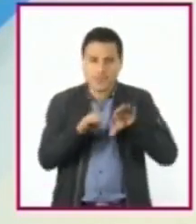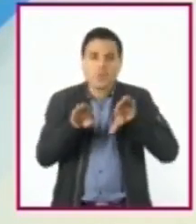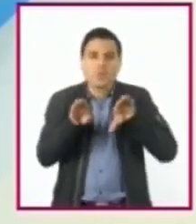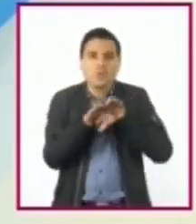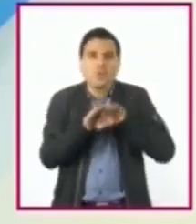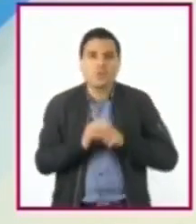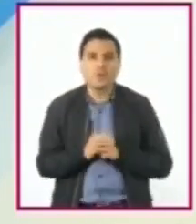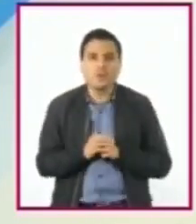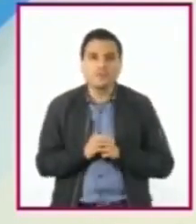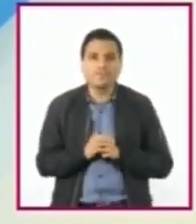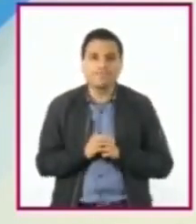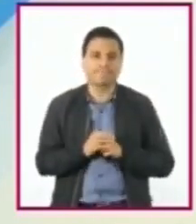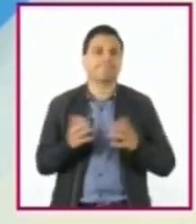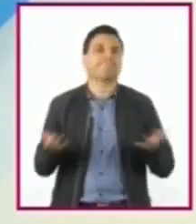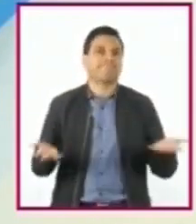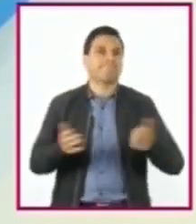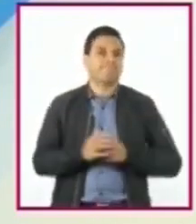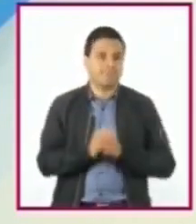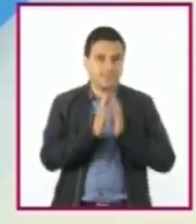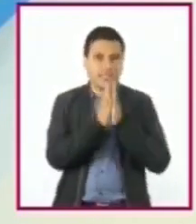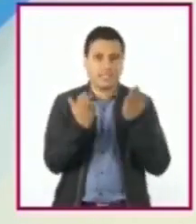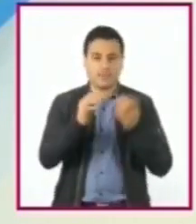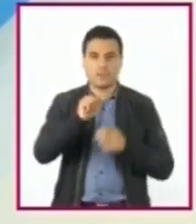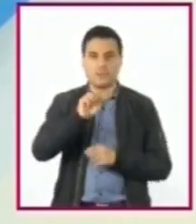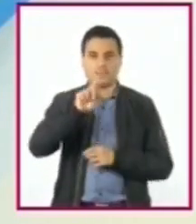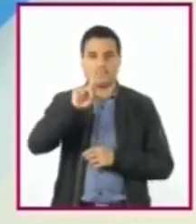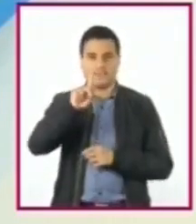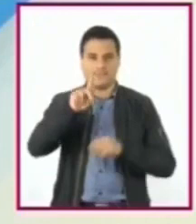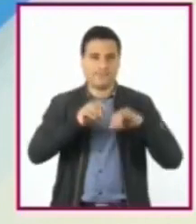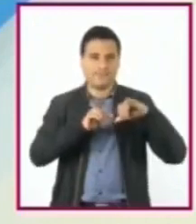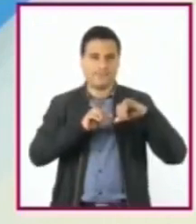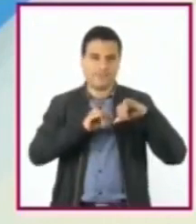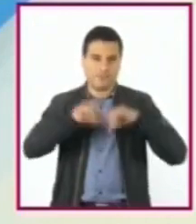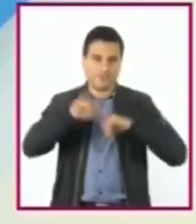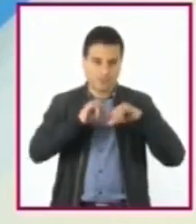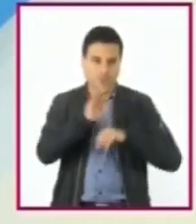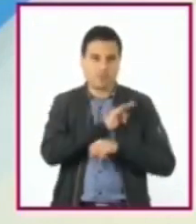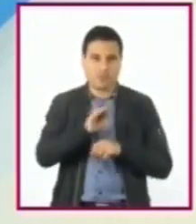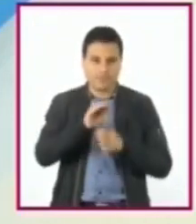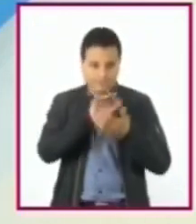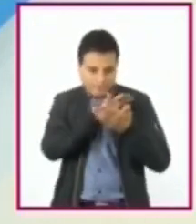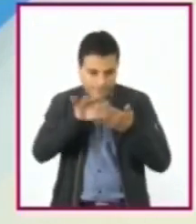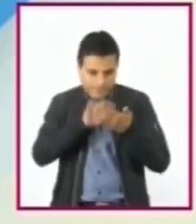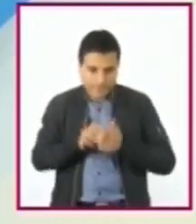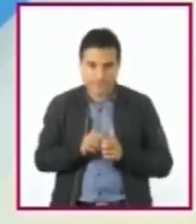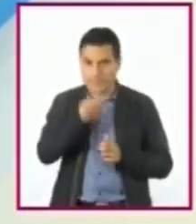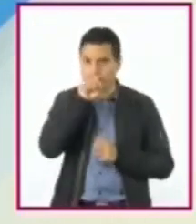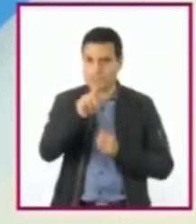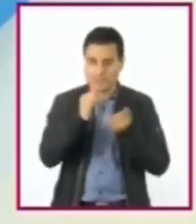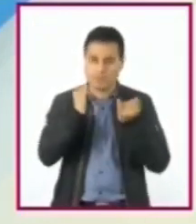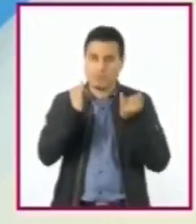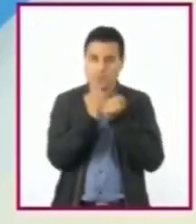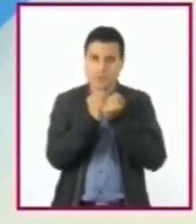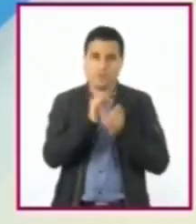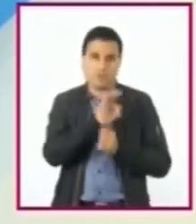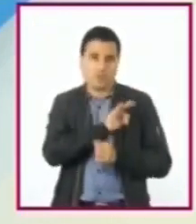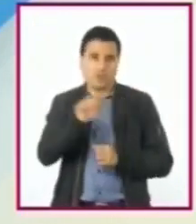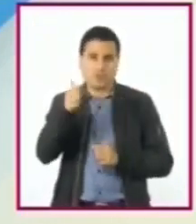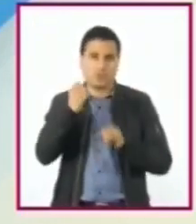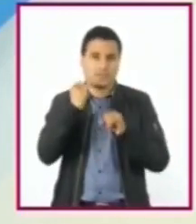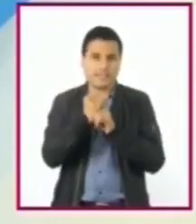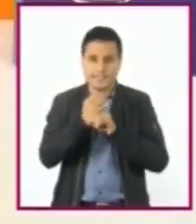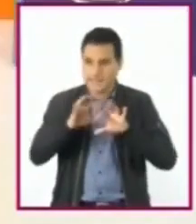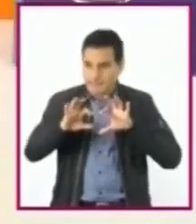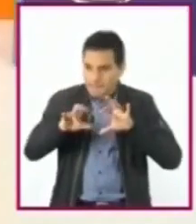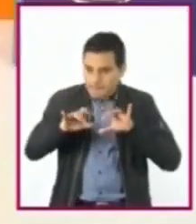esta sesión con la información de su libro de texto de la asignatura Geografía y consultar otras fuentes en